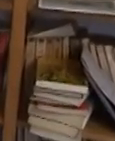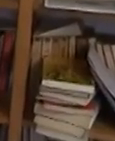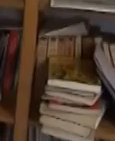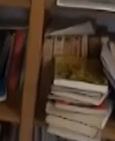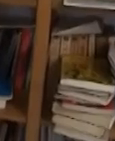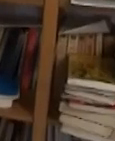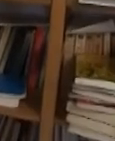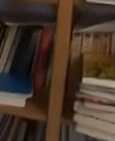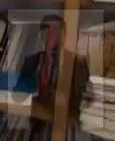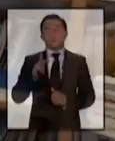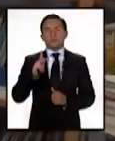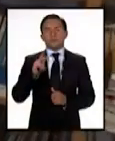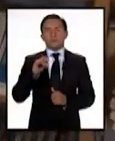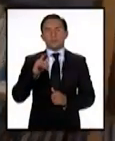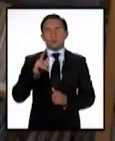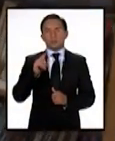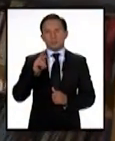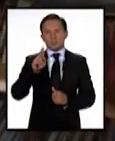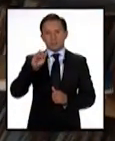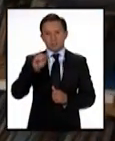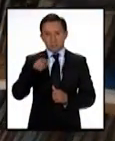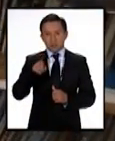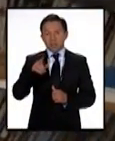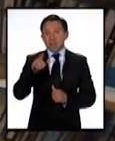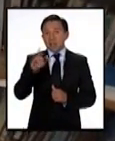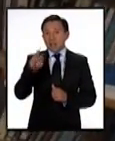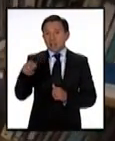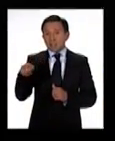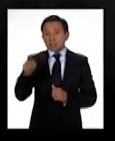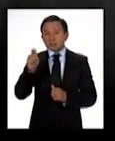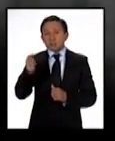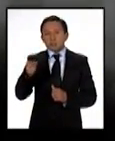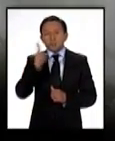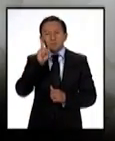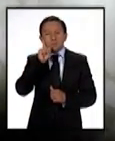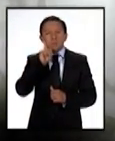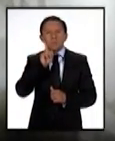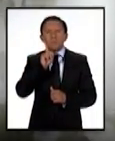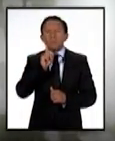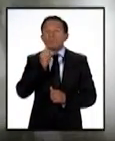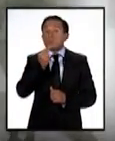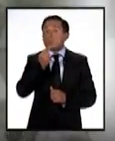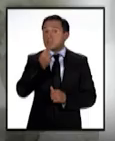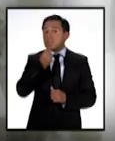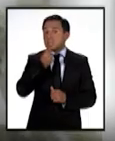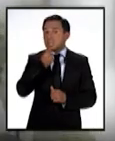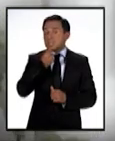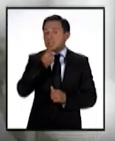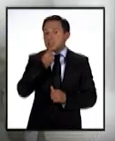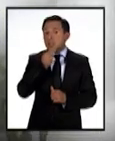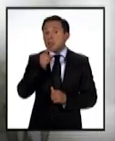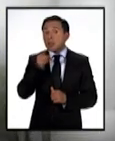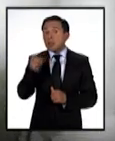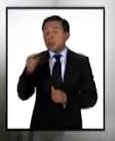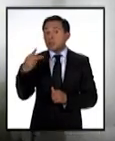Valeska es una blanca niña que tiene en su